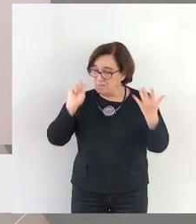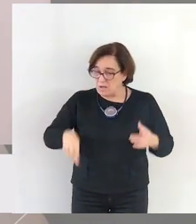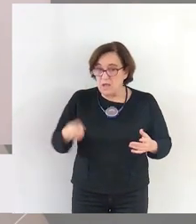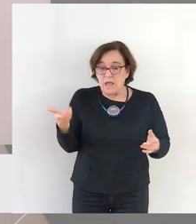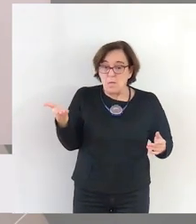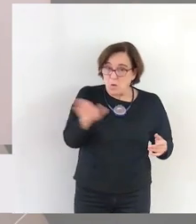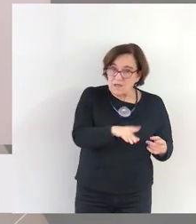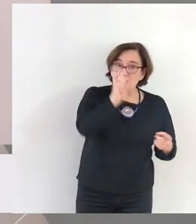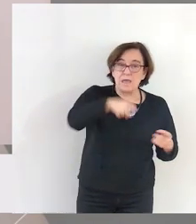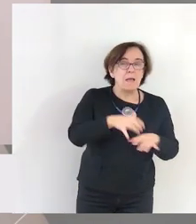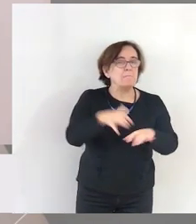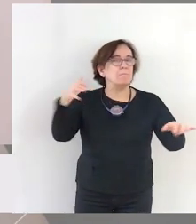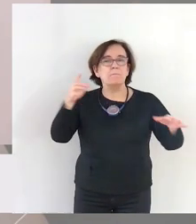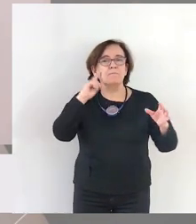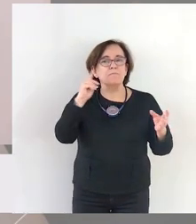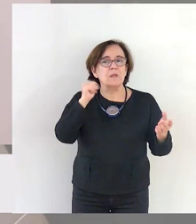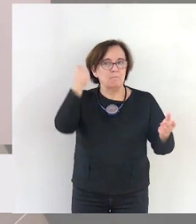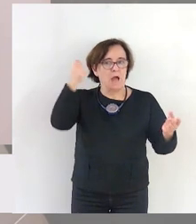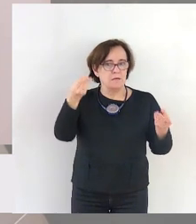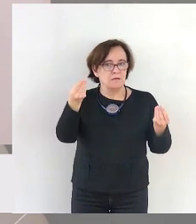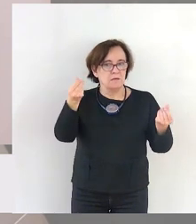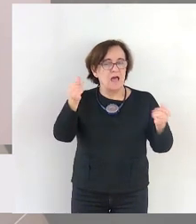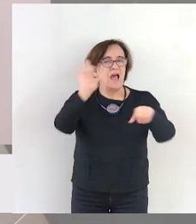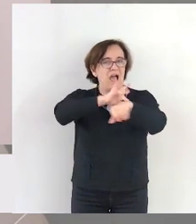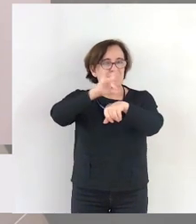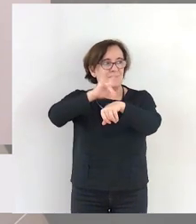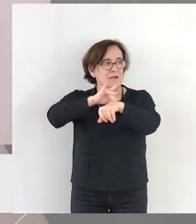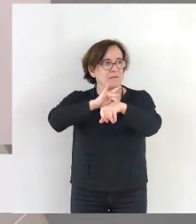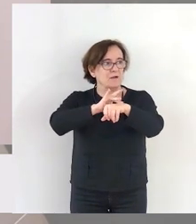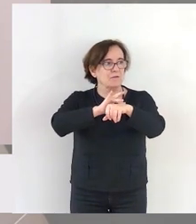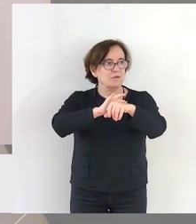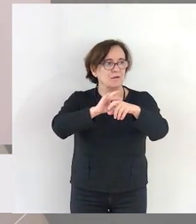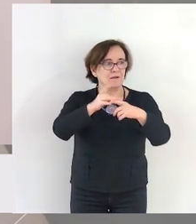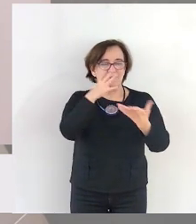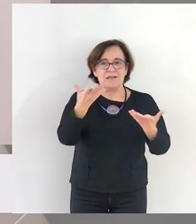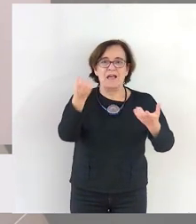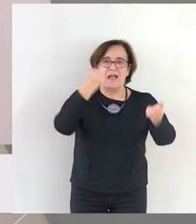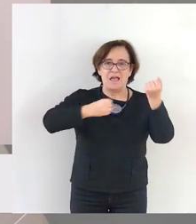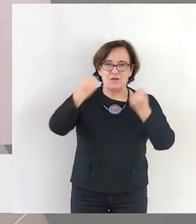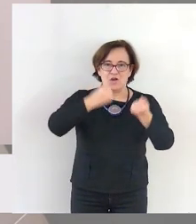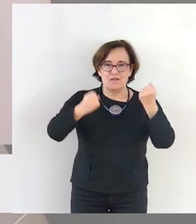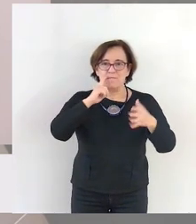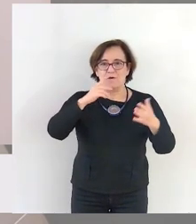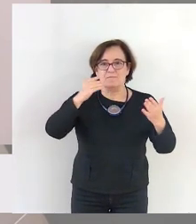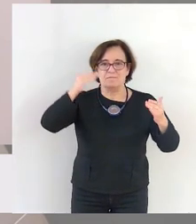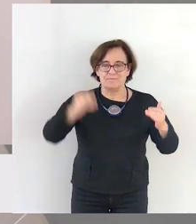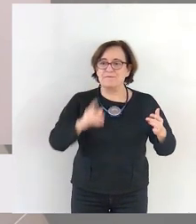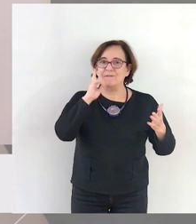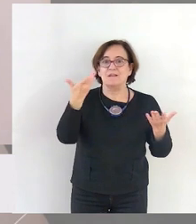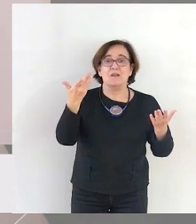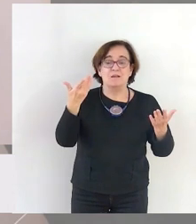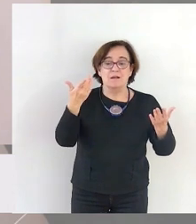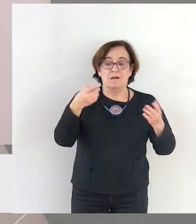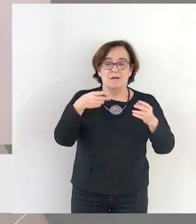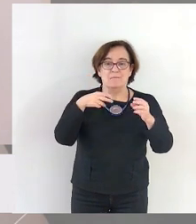mortalidad la mayor susceptibilidad a las enfermedades los contratiempos económicos y el menoscabo de sus medios